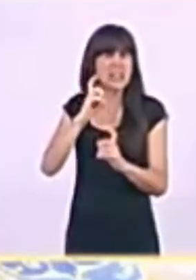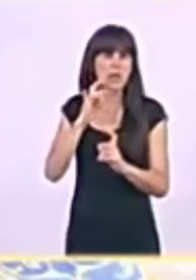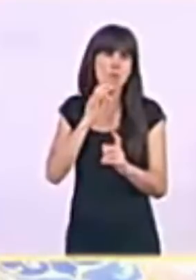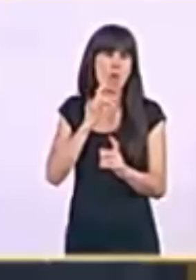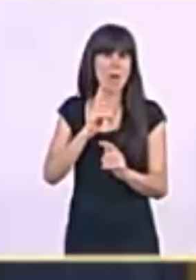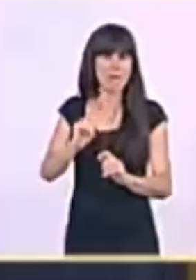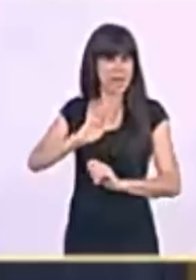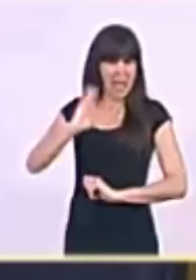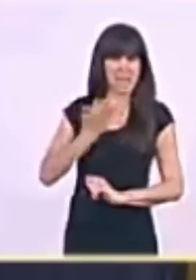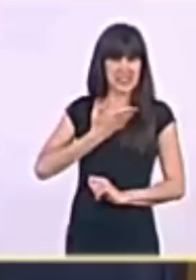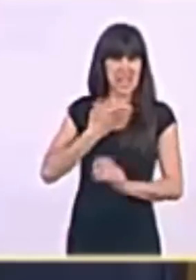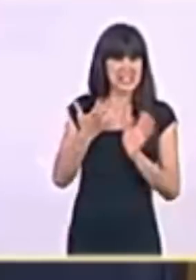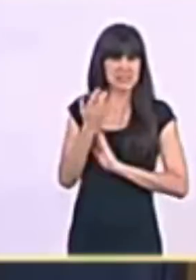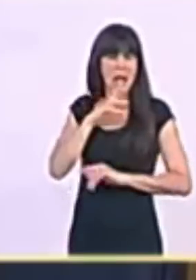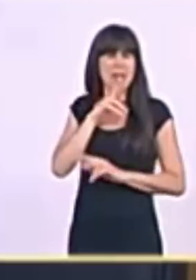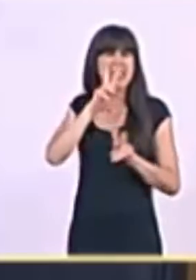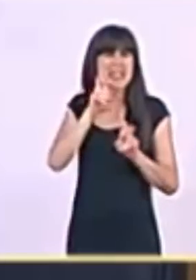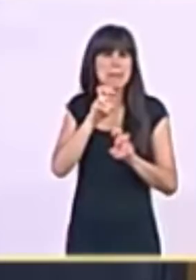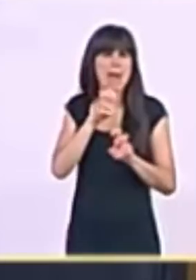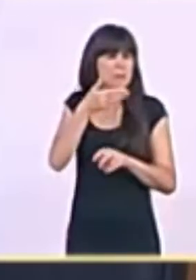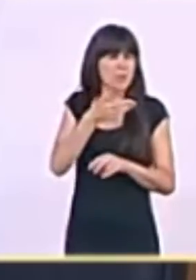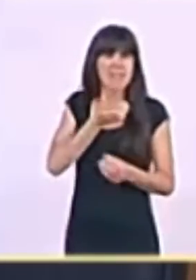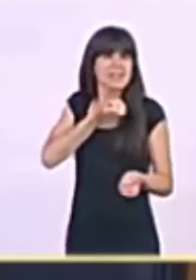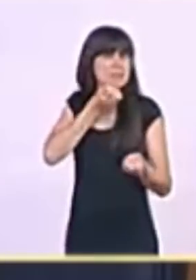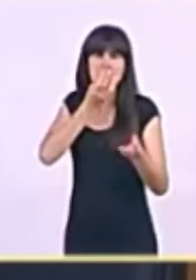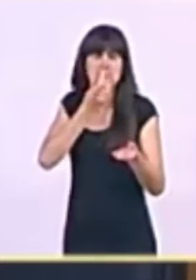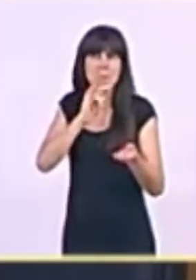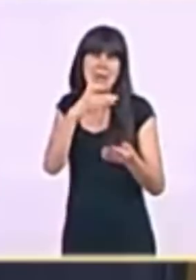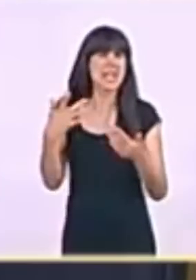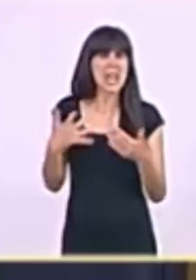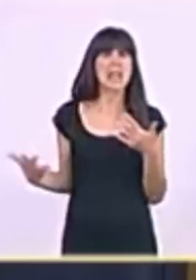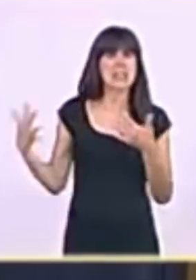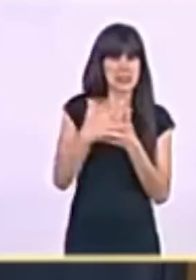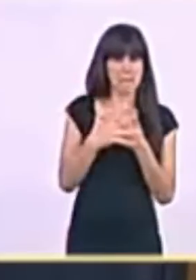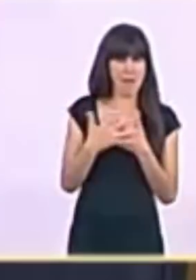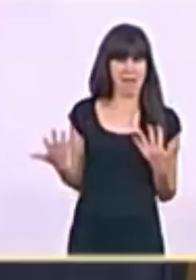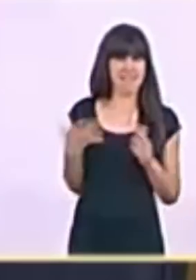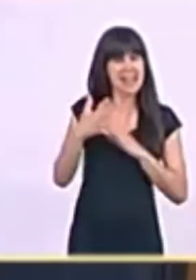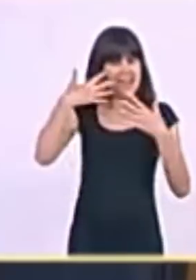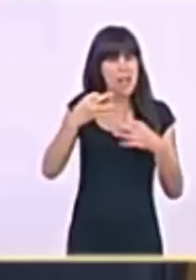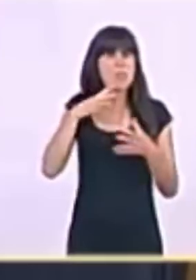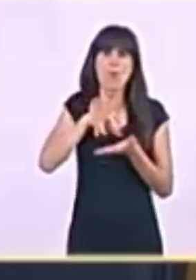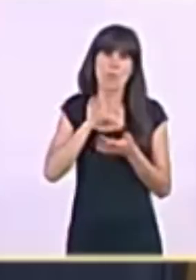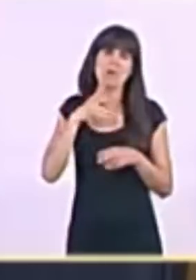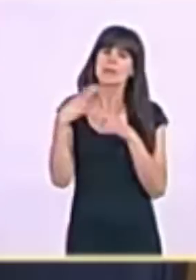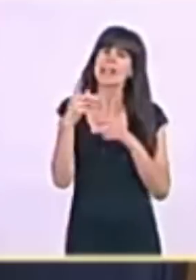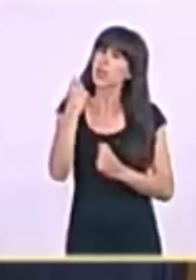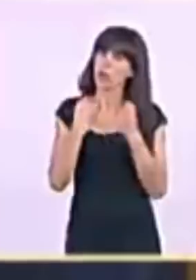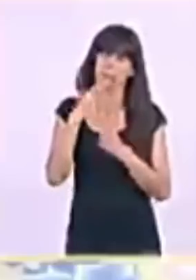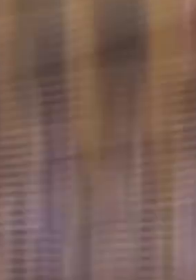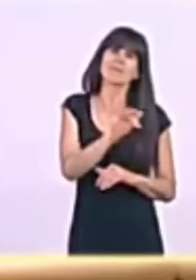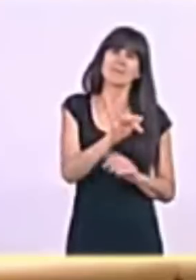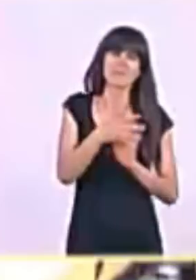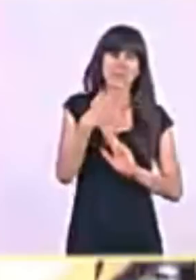La realidad es testaruda. Este es un gobierno con una política económica coherente, responsable y buena para los españoles. Muchas